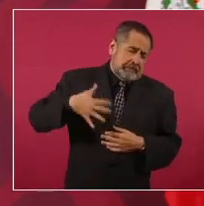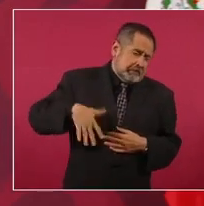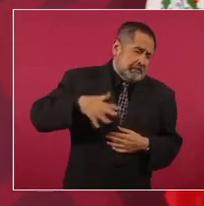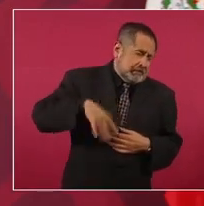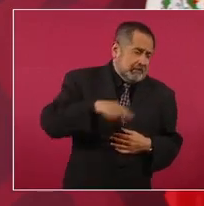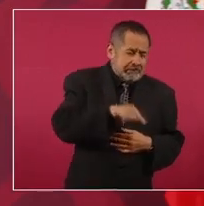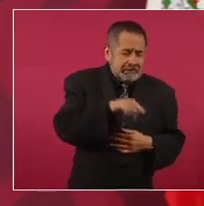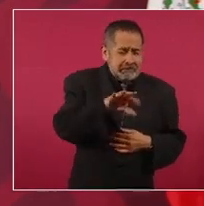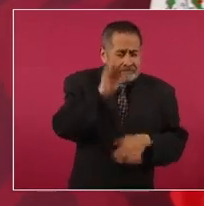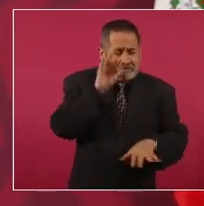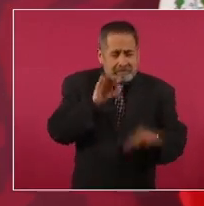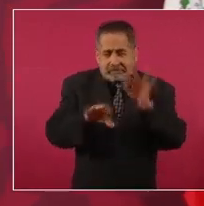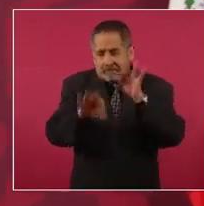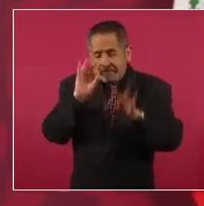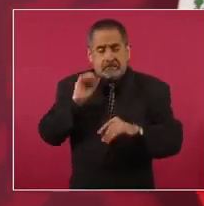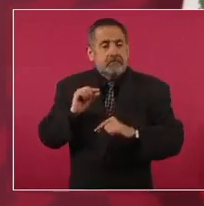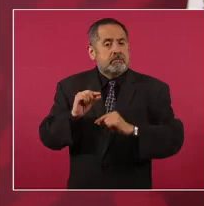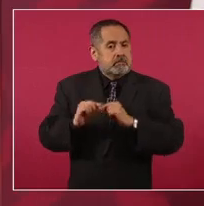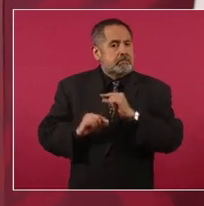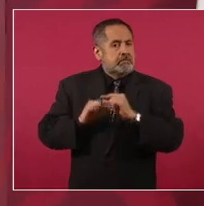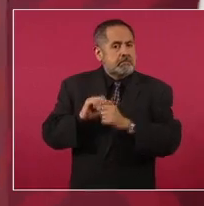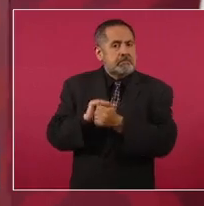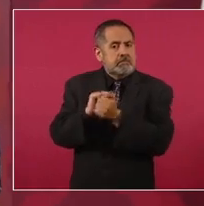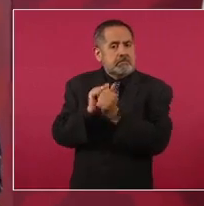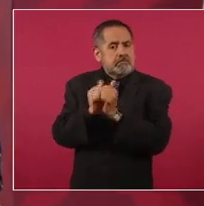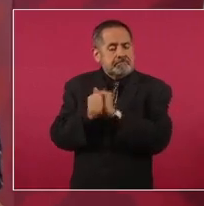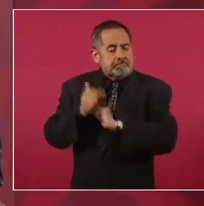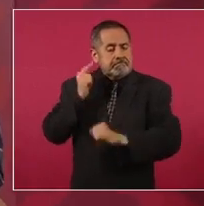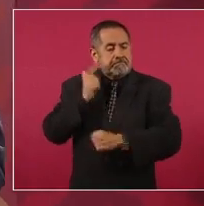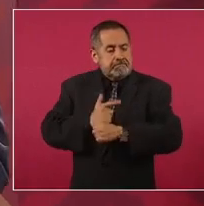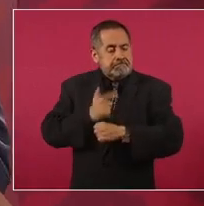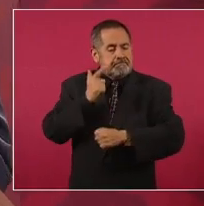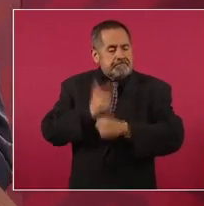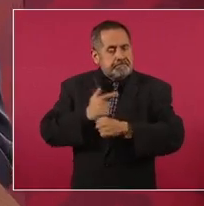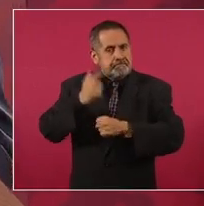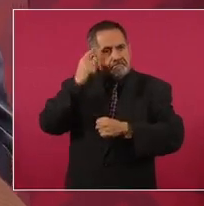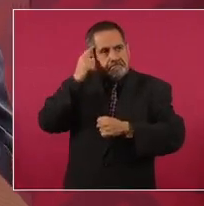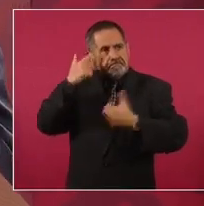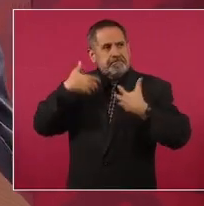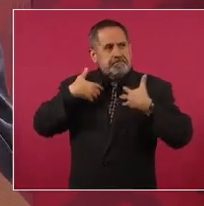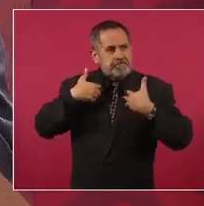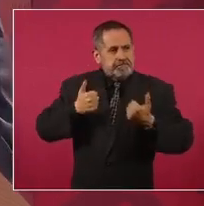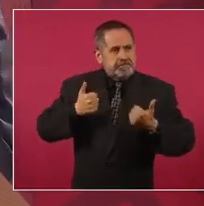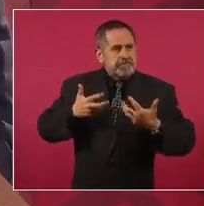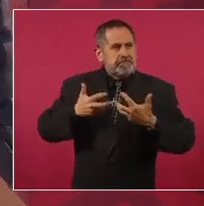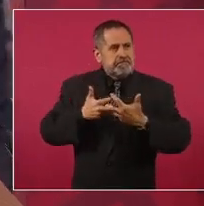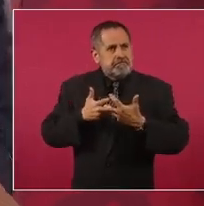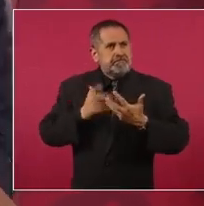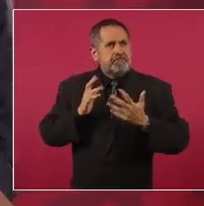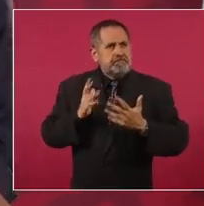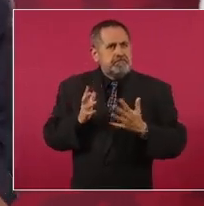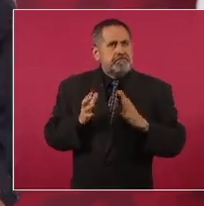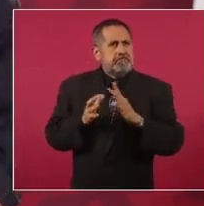y poco a poco se ha ido conociendo la verdad, se ha ido